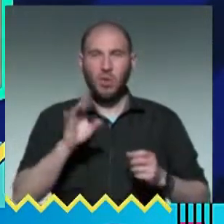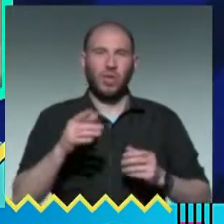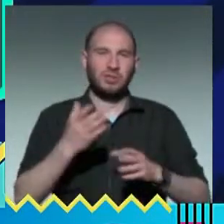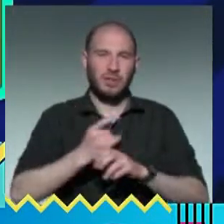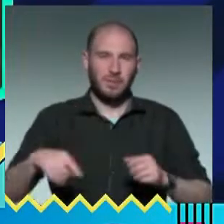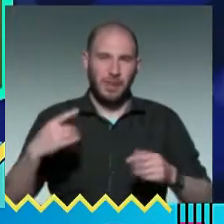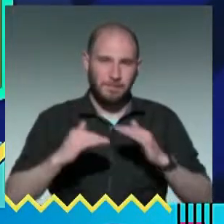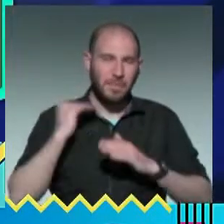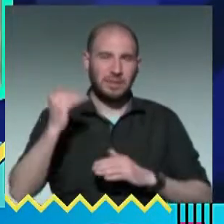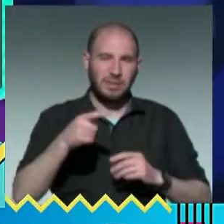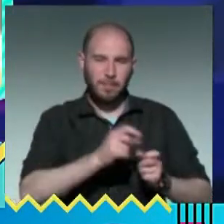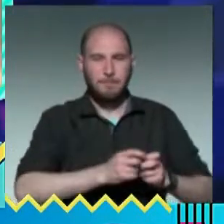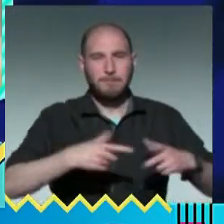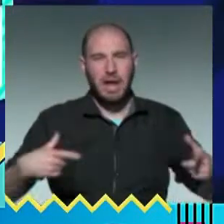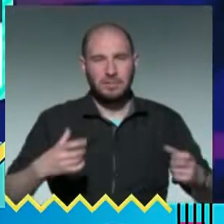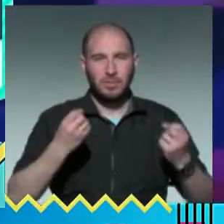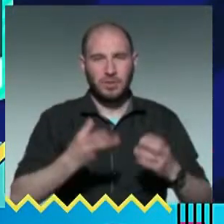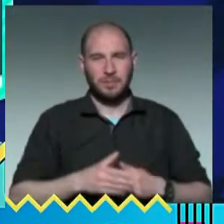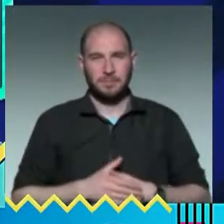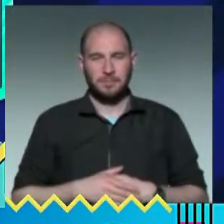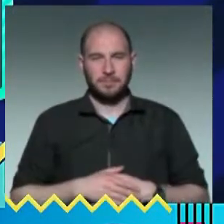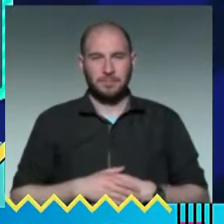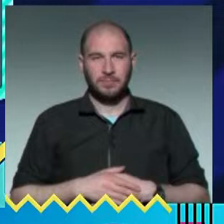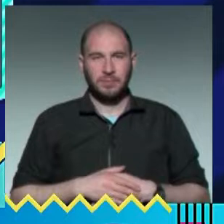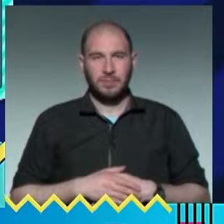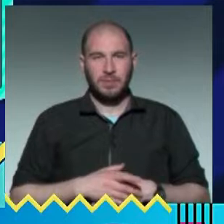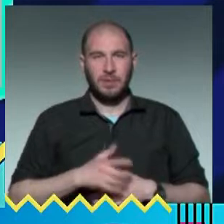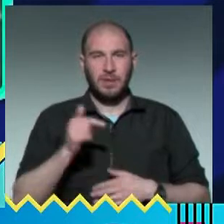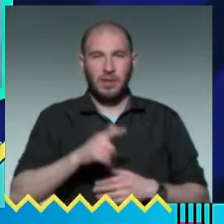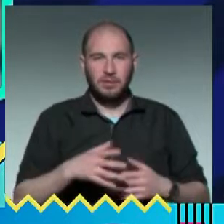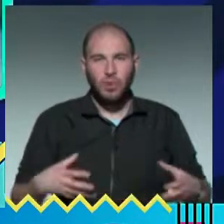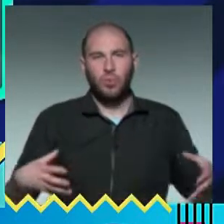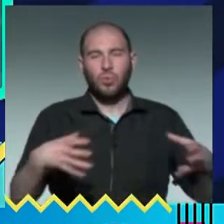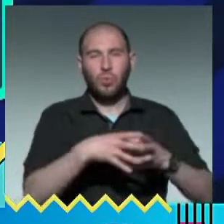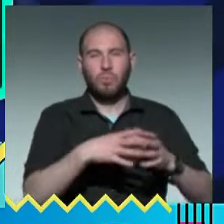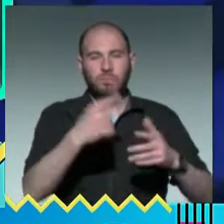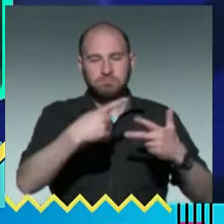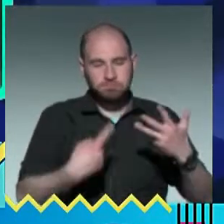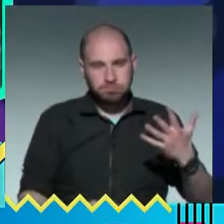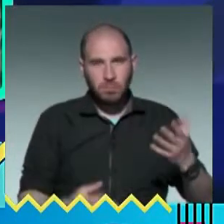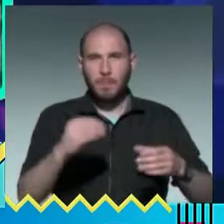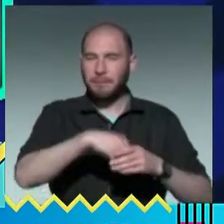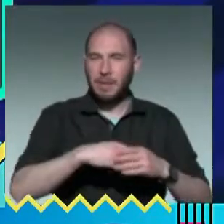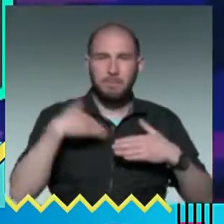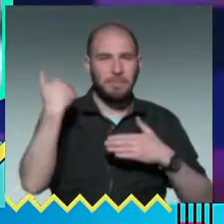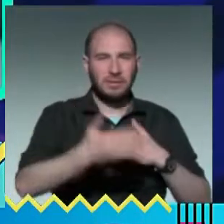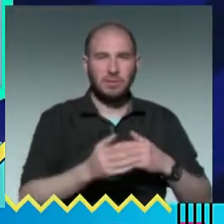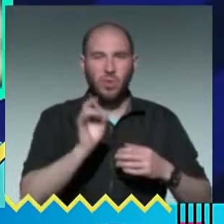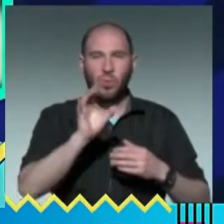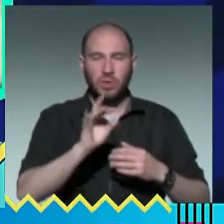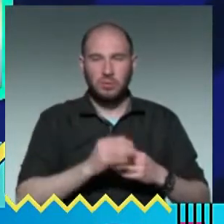transporte. Es mucho más amplio porque abarca un conjunto de cosas que van más allá del